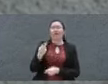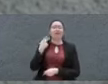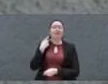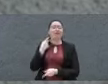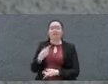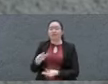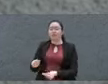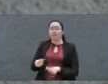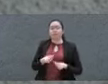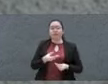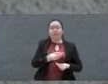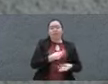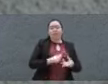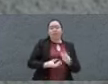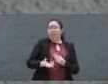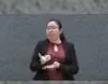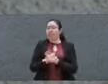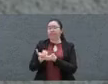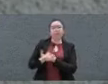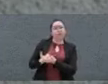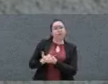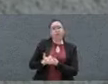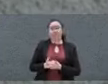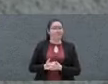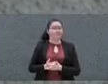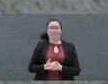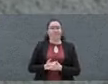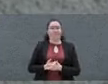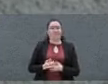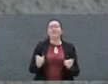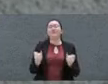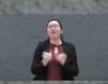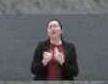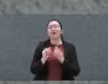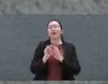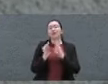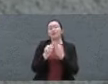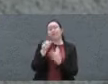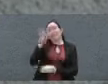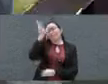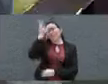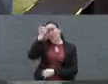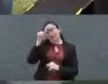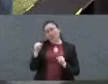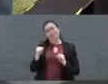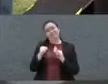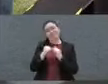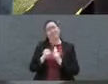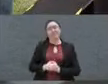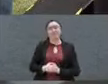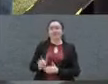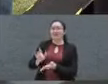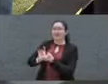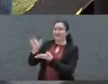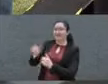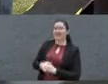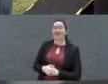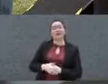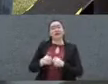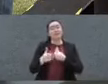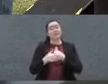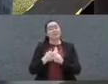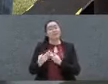los recursos, ni mucho menos, y va a haber un trato institucional. Gracias. Siguiente pregunta, Carlos Guzmán de